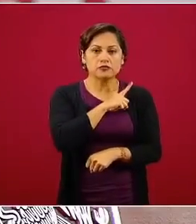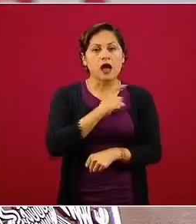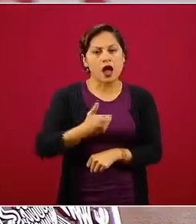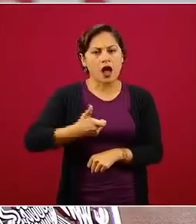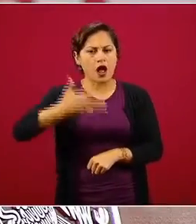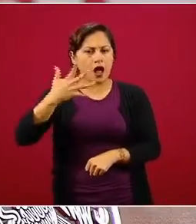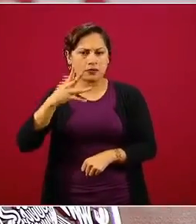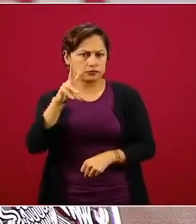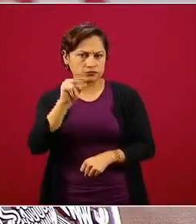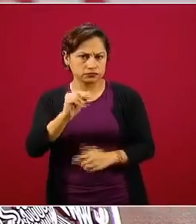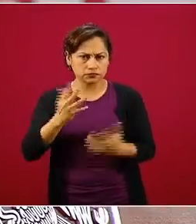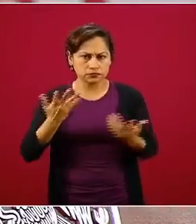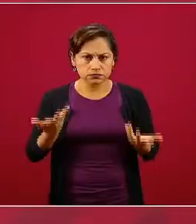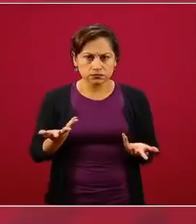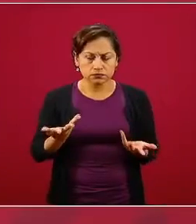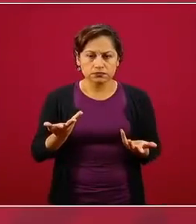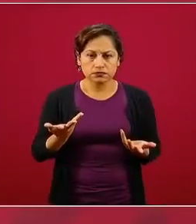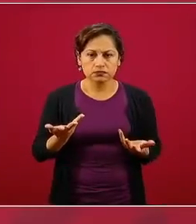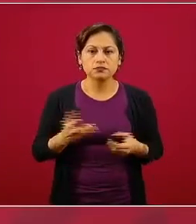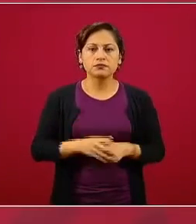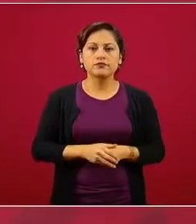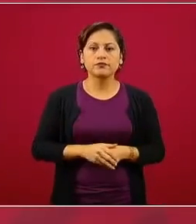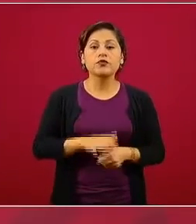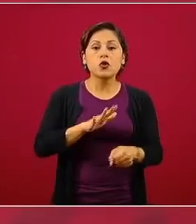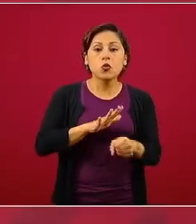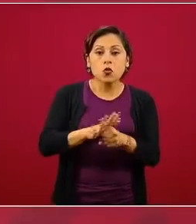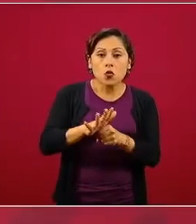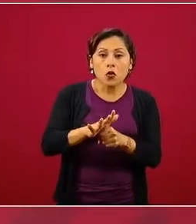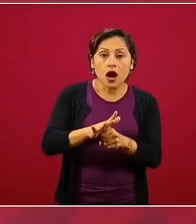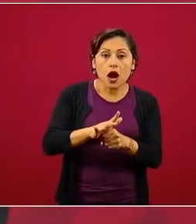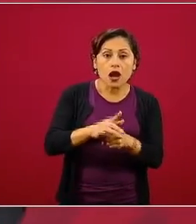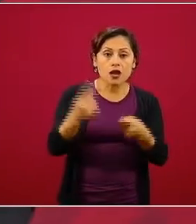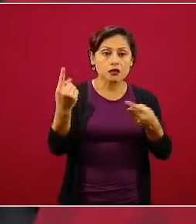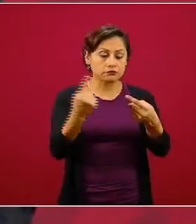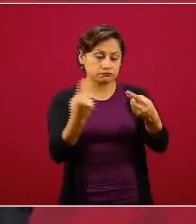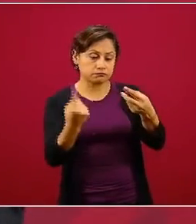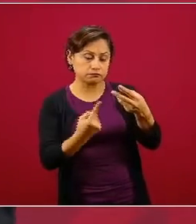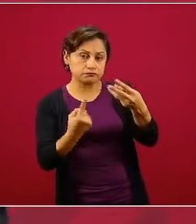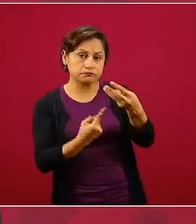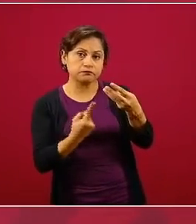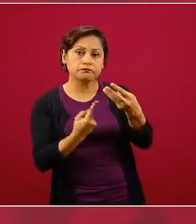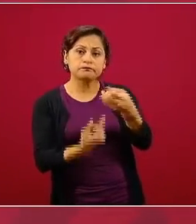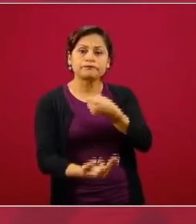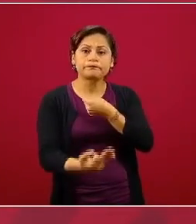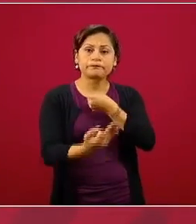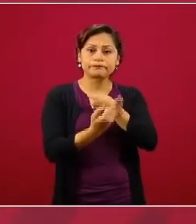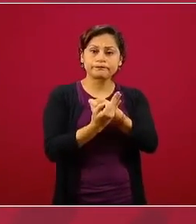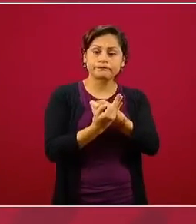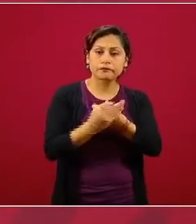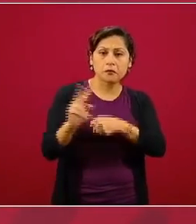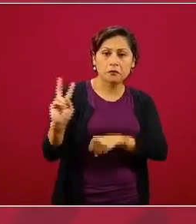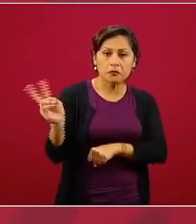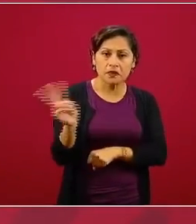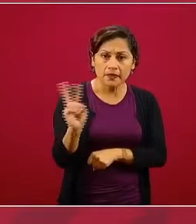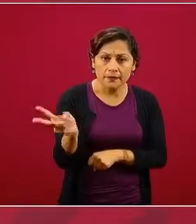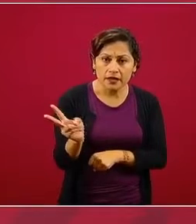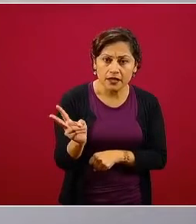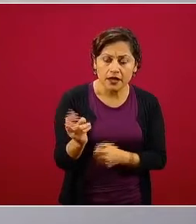cuáles nos aportan vitaminas, proteínas, carbohidratos.